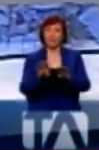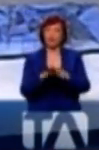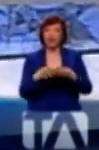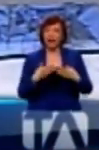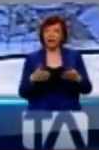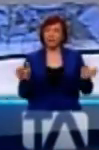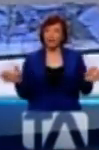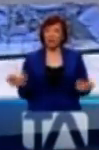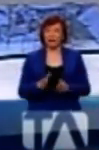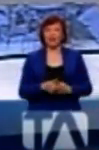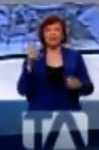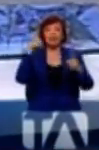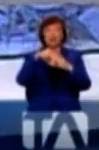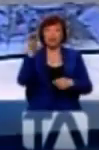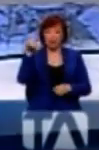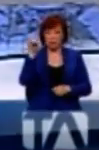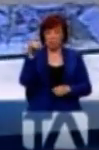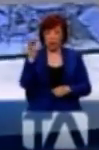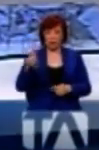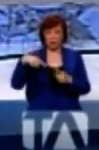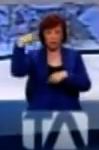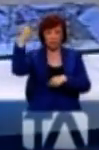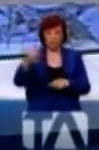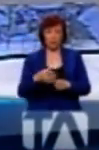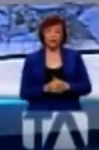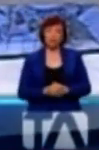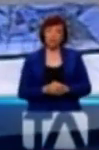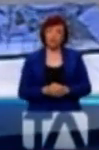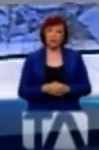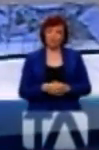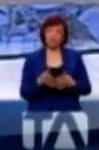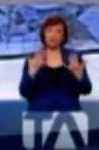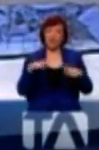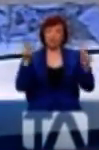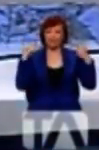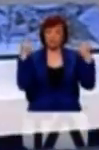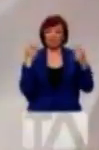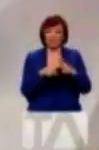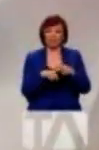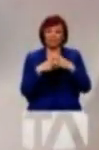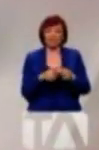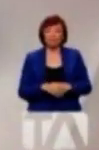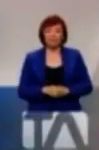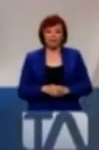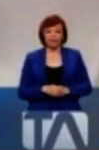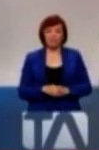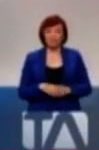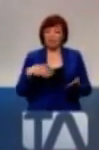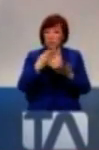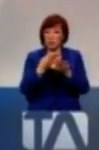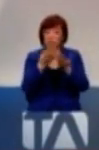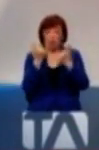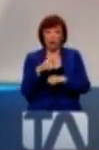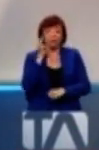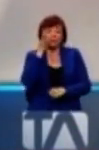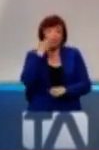martes 25, día en que se conmemoran los 482 años de fundación de la Perla del Pacífico. Es la propuesta más